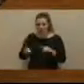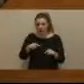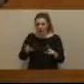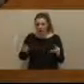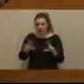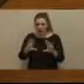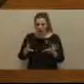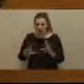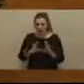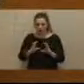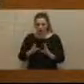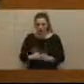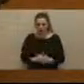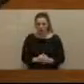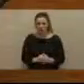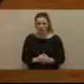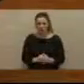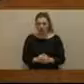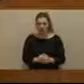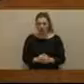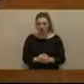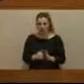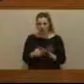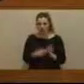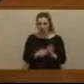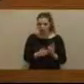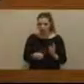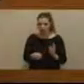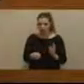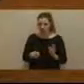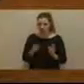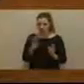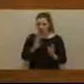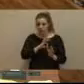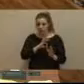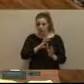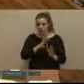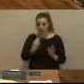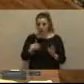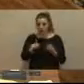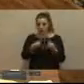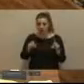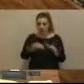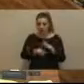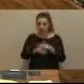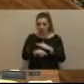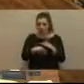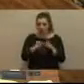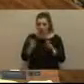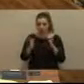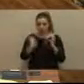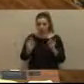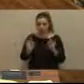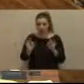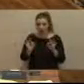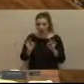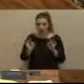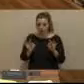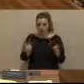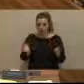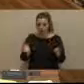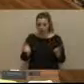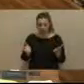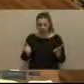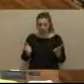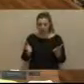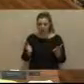Información. Estos son los señores que gestionaron esta empresa en ese momento. Y que ustedes digan que no tiene nada que ver con ellos es